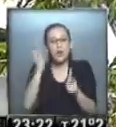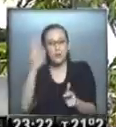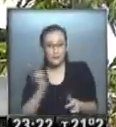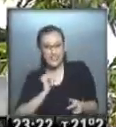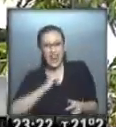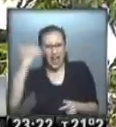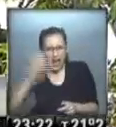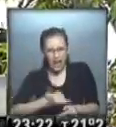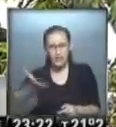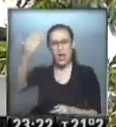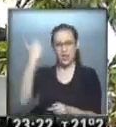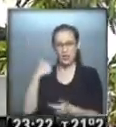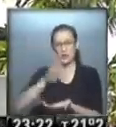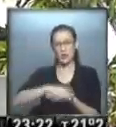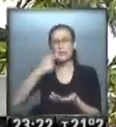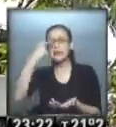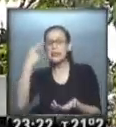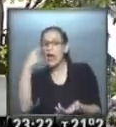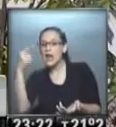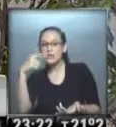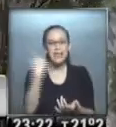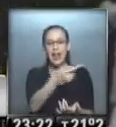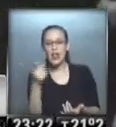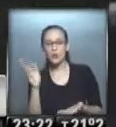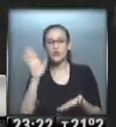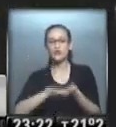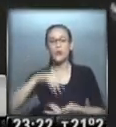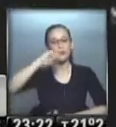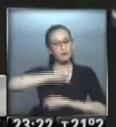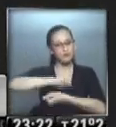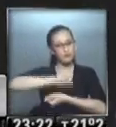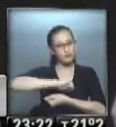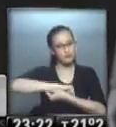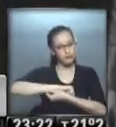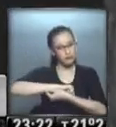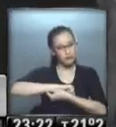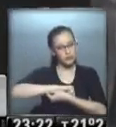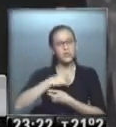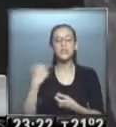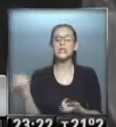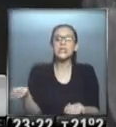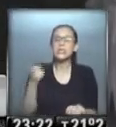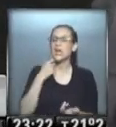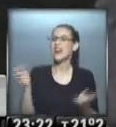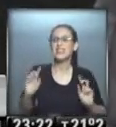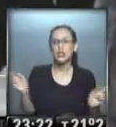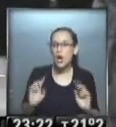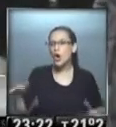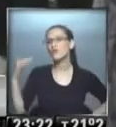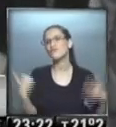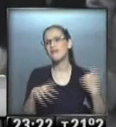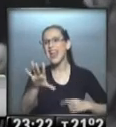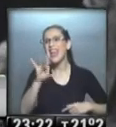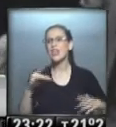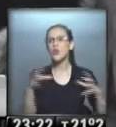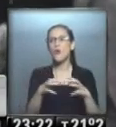existía, respecto a los intereses que jugaban dentro de Papel Prensa. No fue sencilla la pelea dentro de la Junta de Comandantes para elegir al Grupo